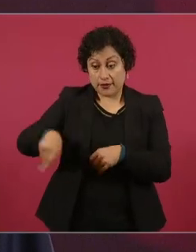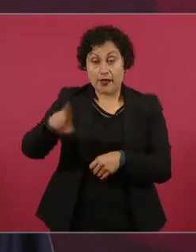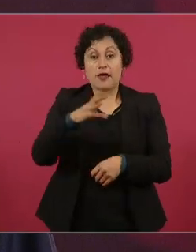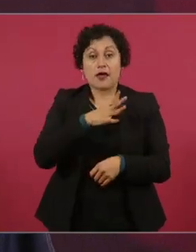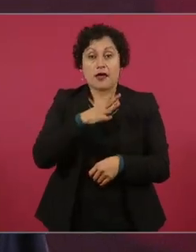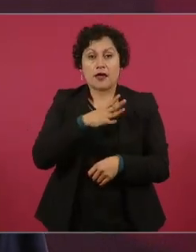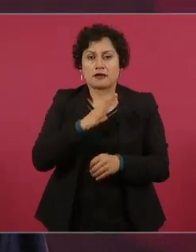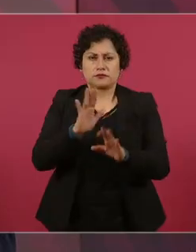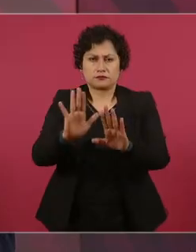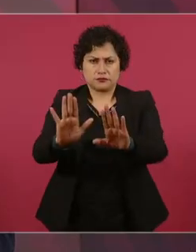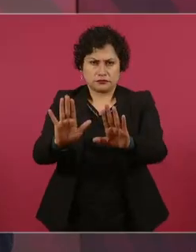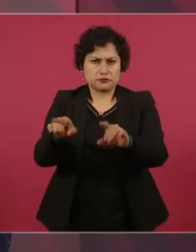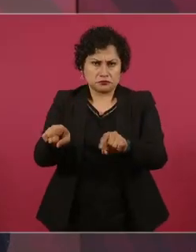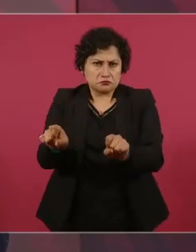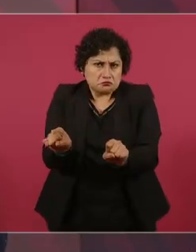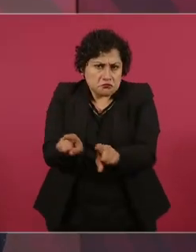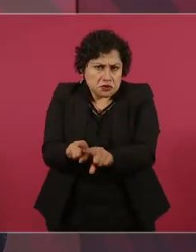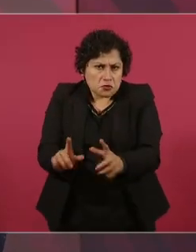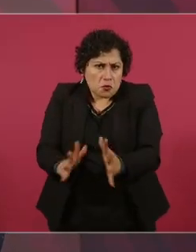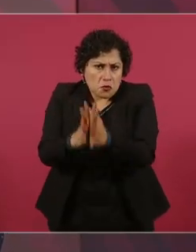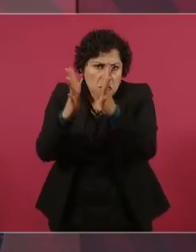que puedan también participar,